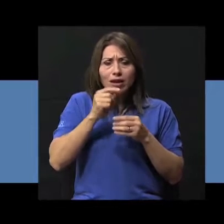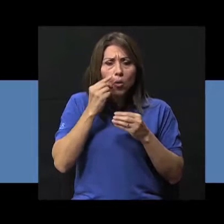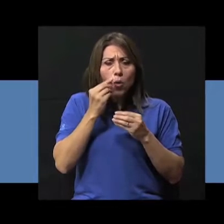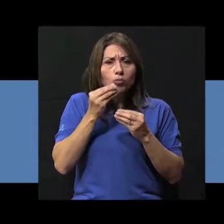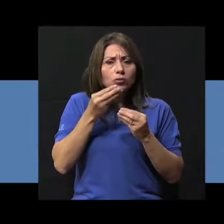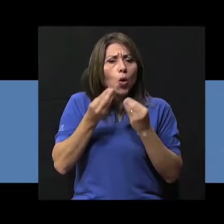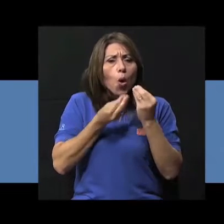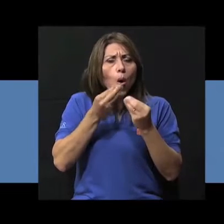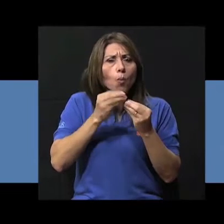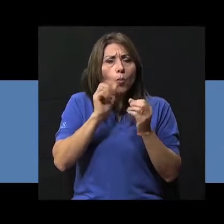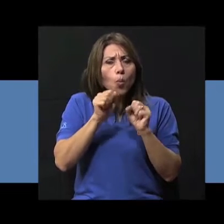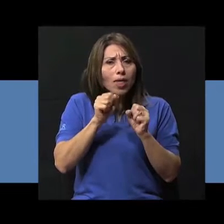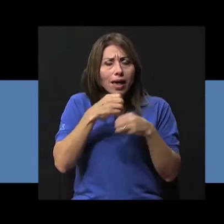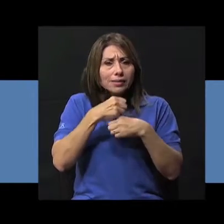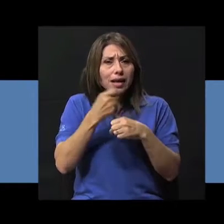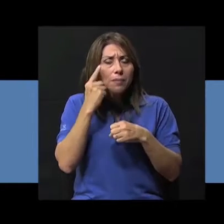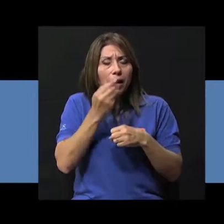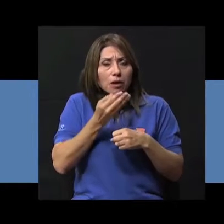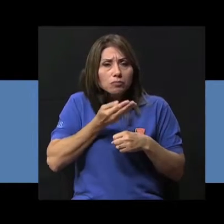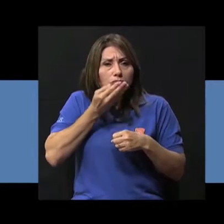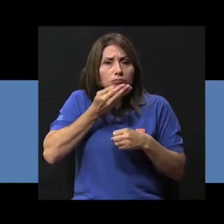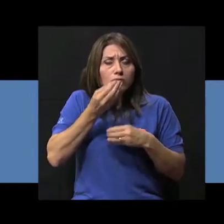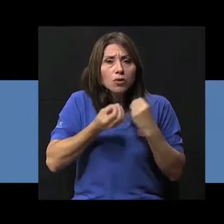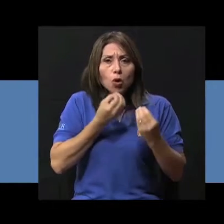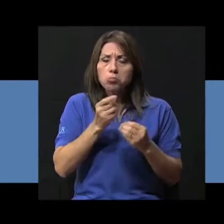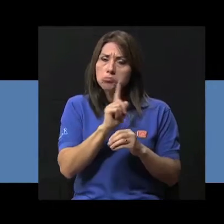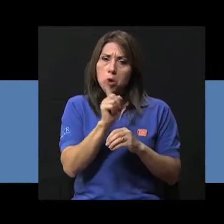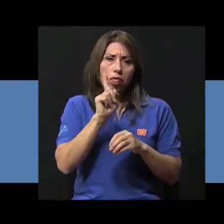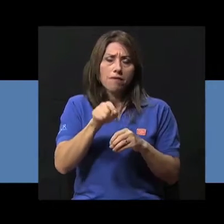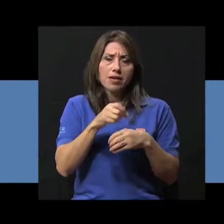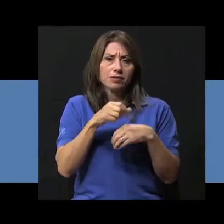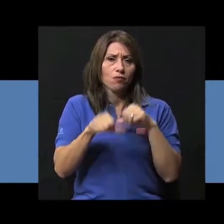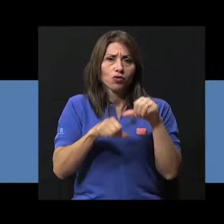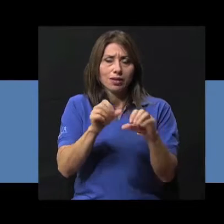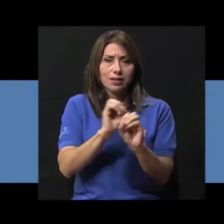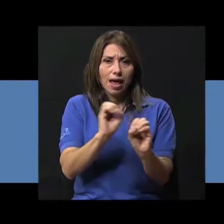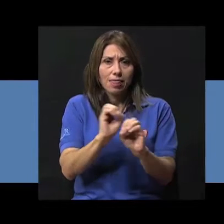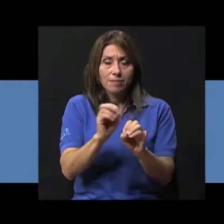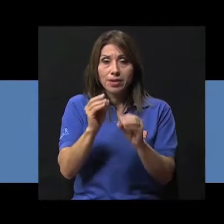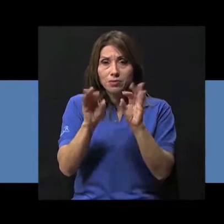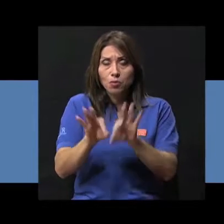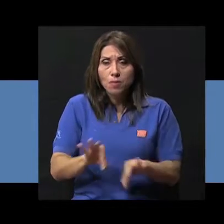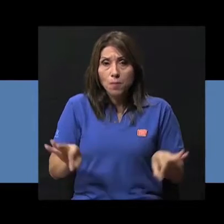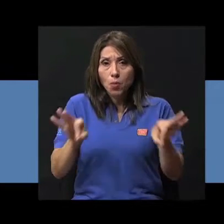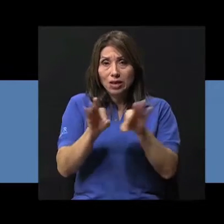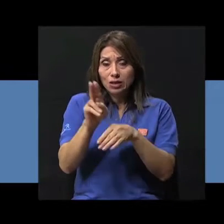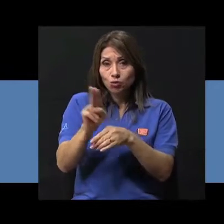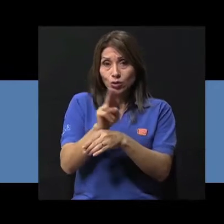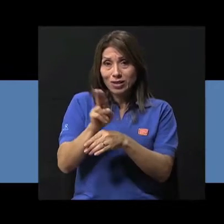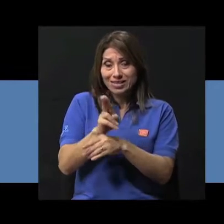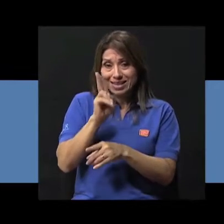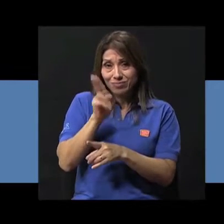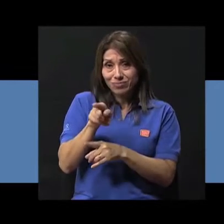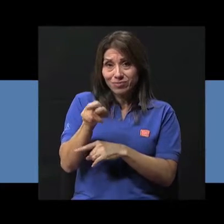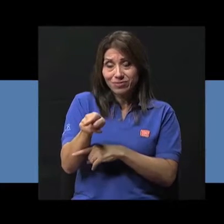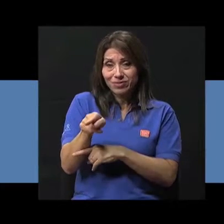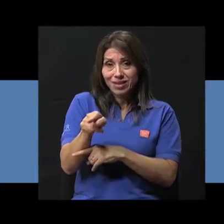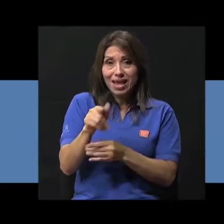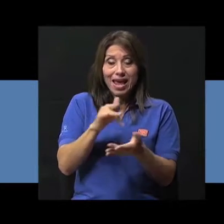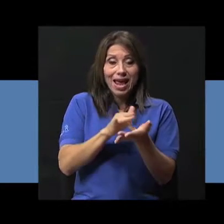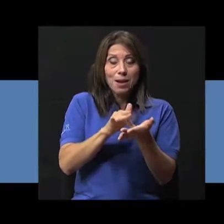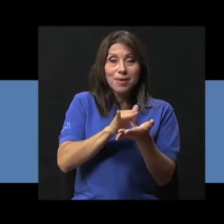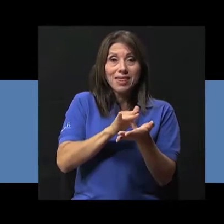no tiene que hacer esfuerzo para sacar el medicamento del dispositivo. Entonces, lo importante cuando uno utiliza un inhalador de este tipo